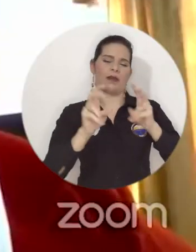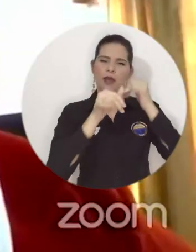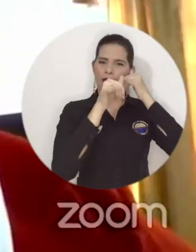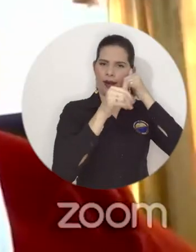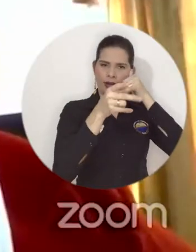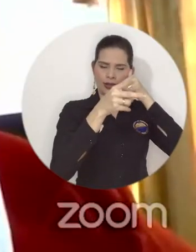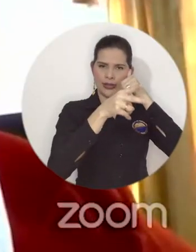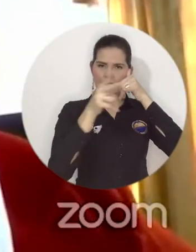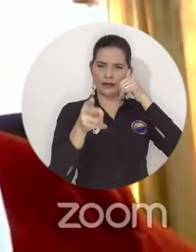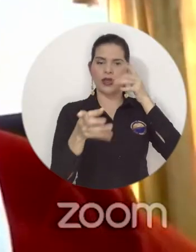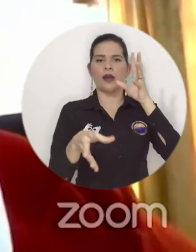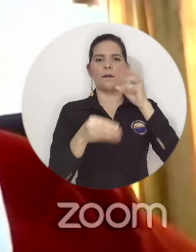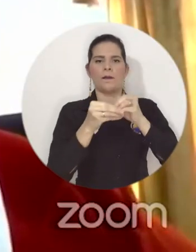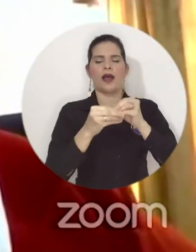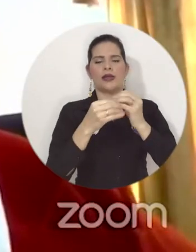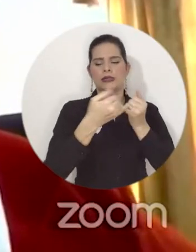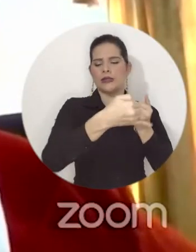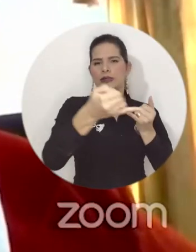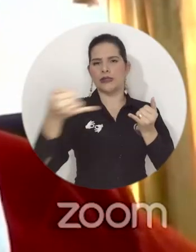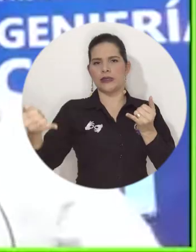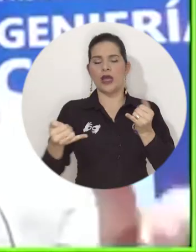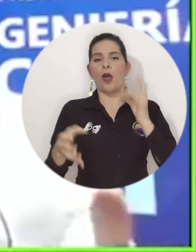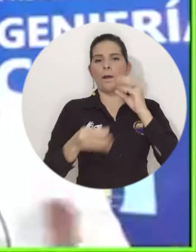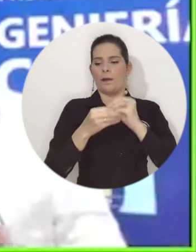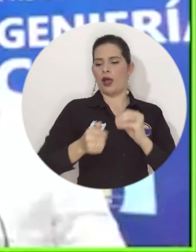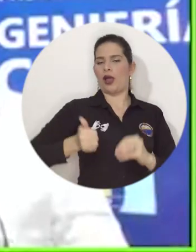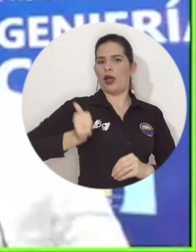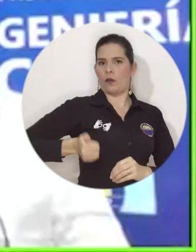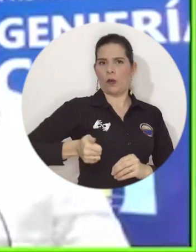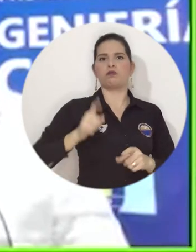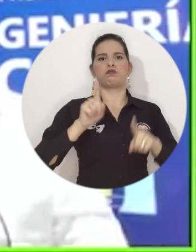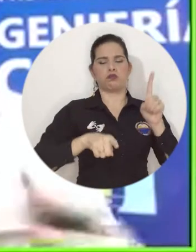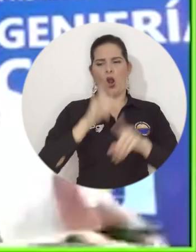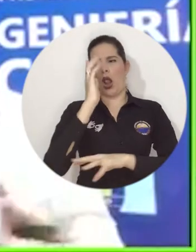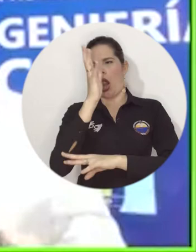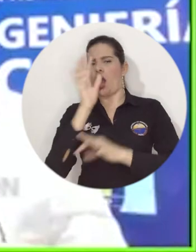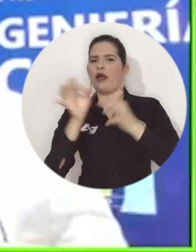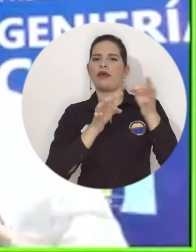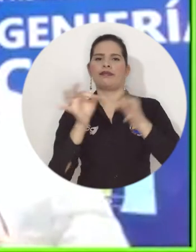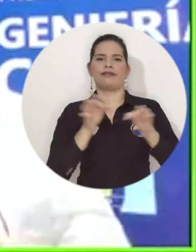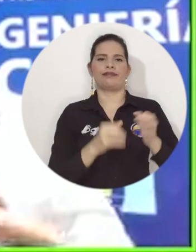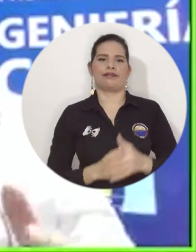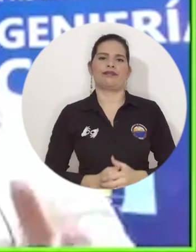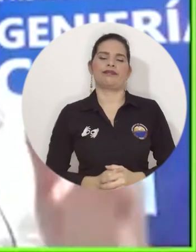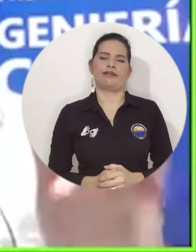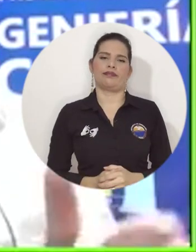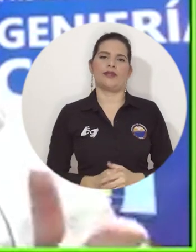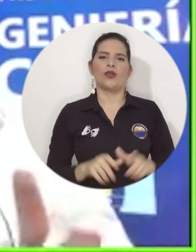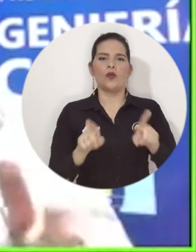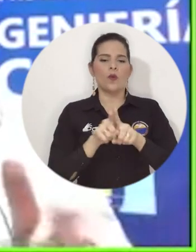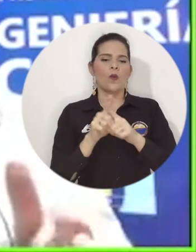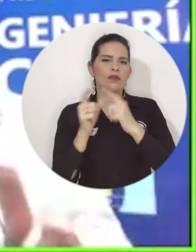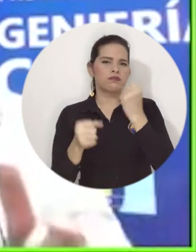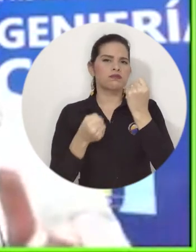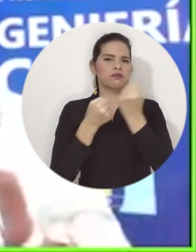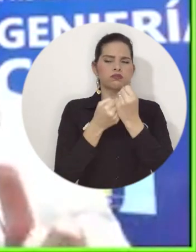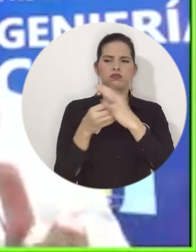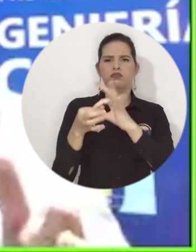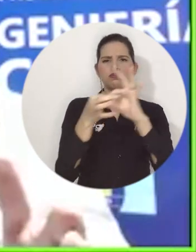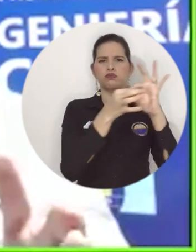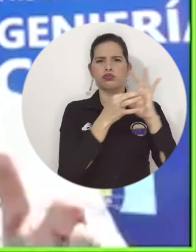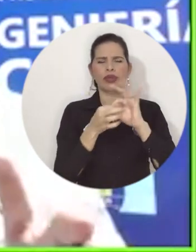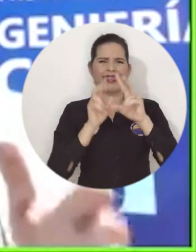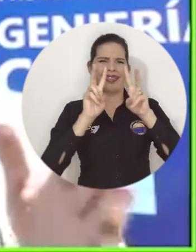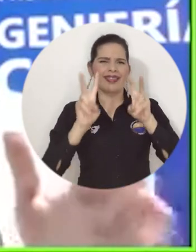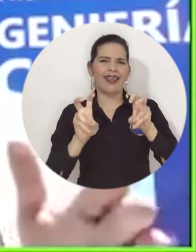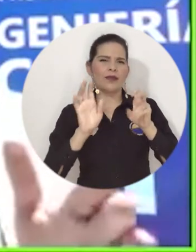ingeniería civil, la arquitectura y el derecho. La idea es poder complementar toda esa información que